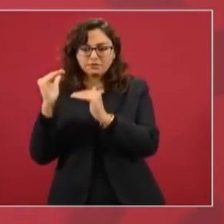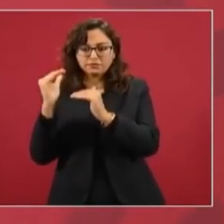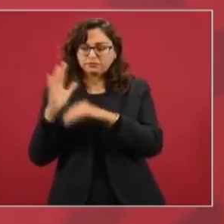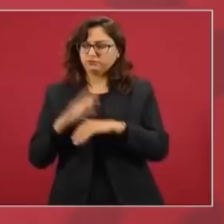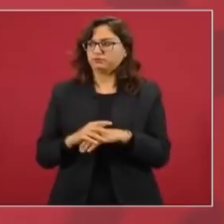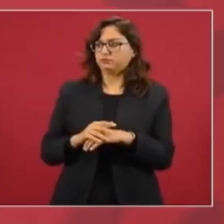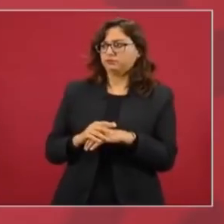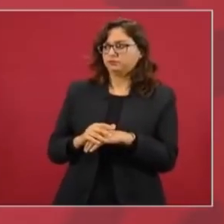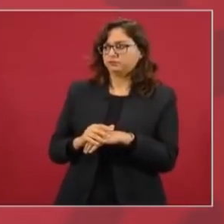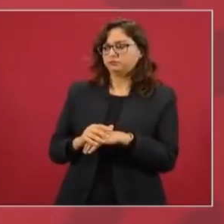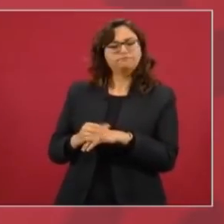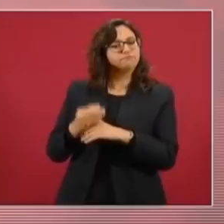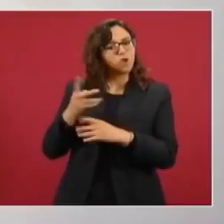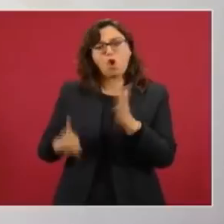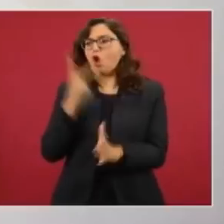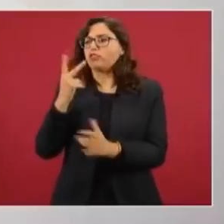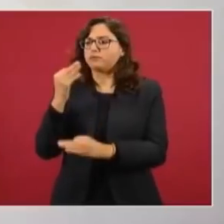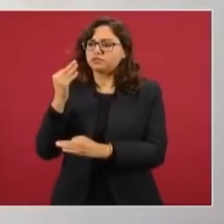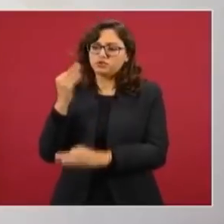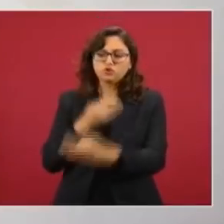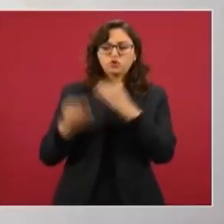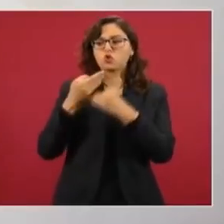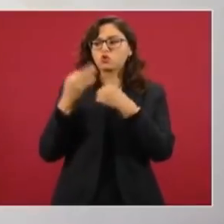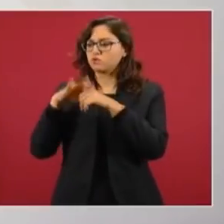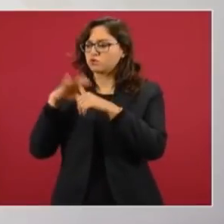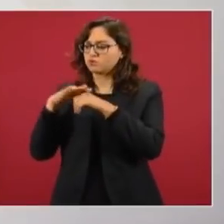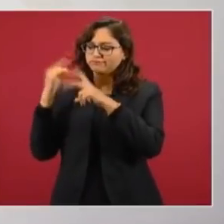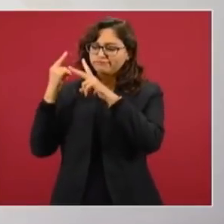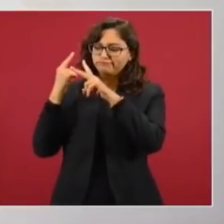y contaron todo, los votos.